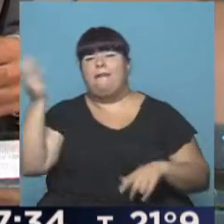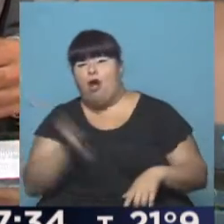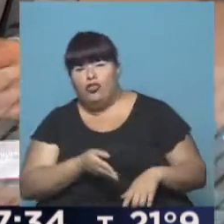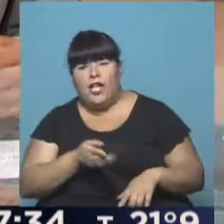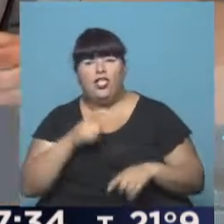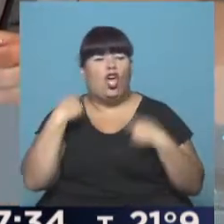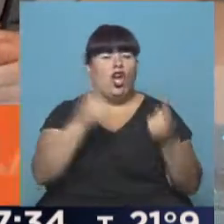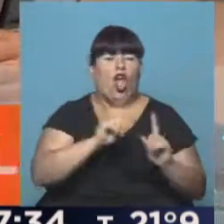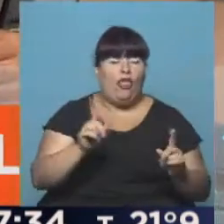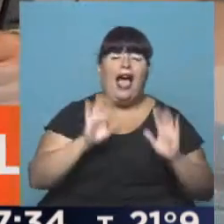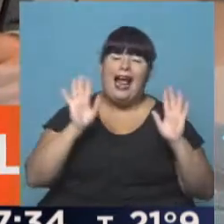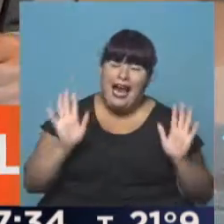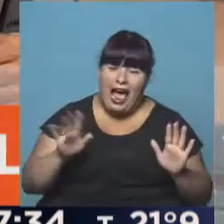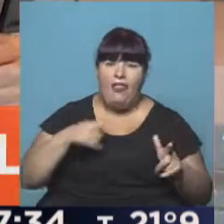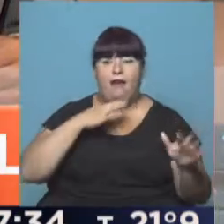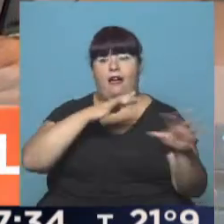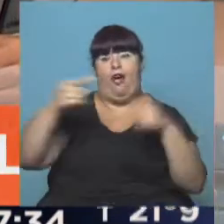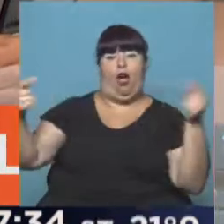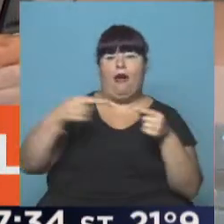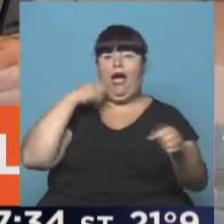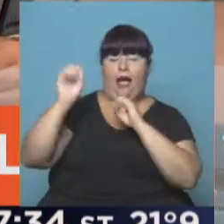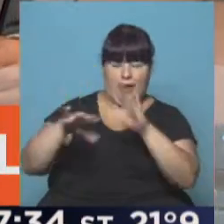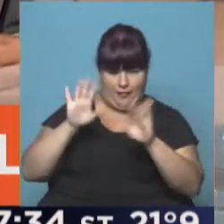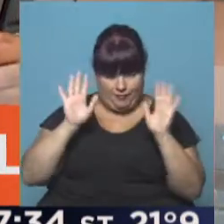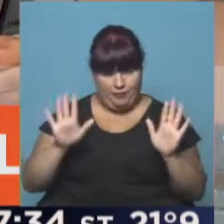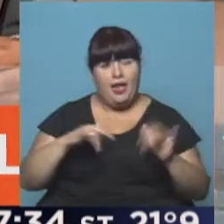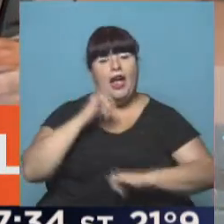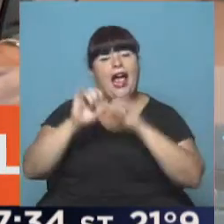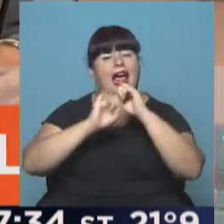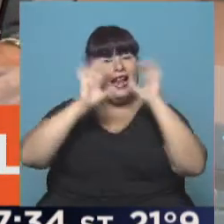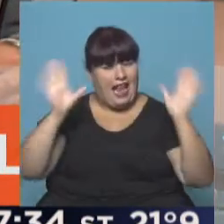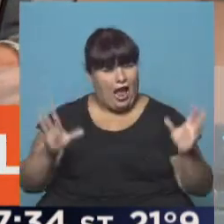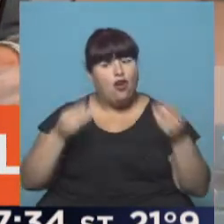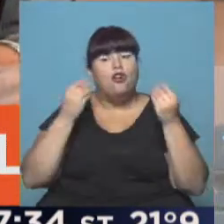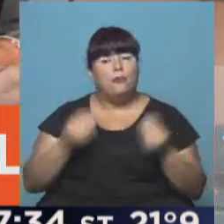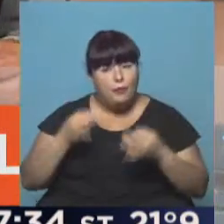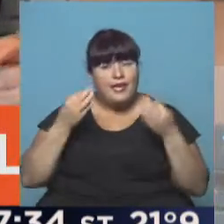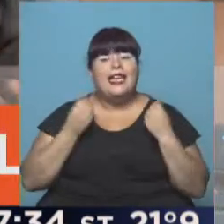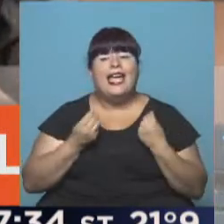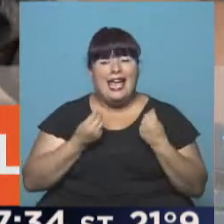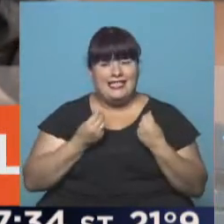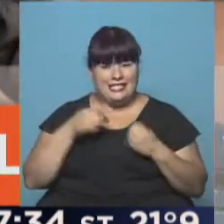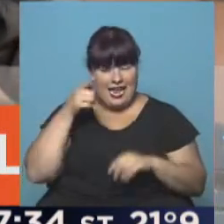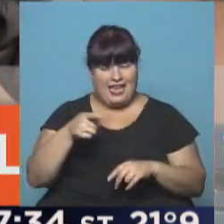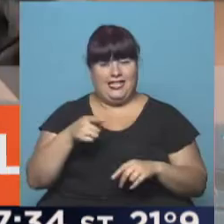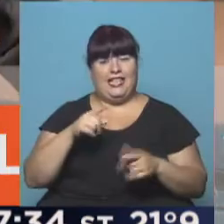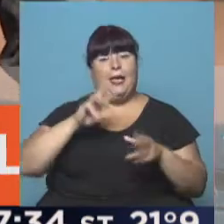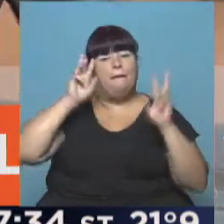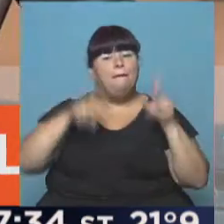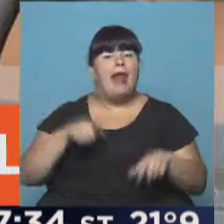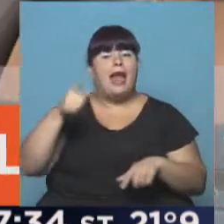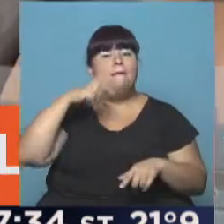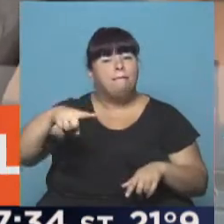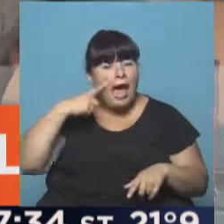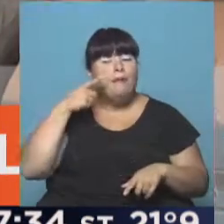100%, no les van a cubrir, claro, y salen las voces de la oposición a hablar. Pero vamos a hablar bien, con propiedad, qué significa esta política del